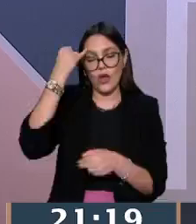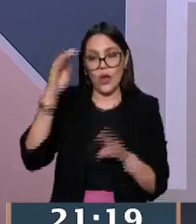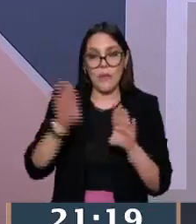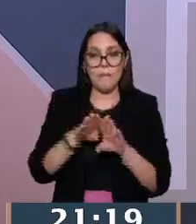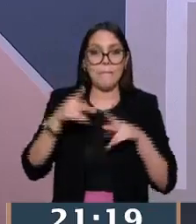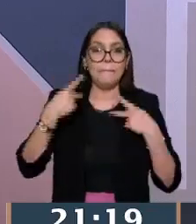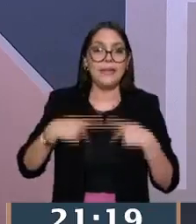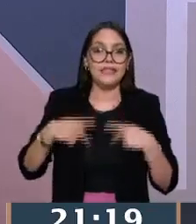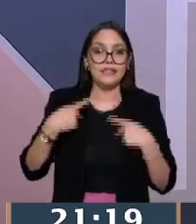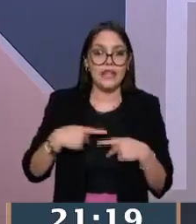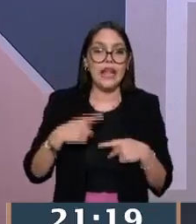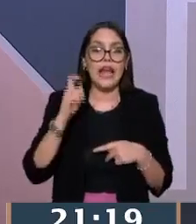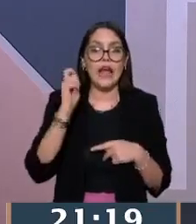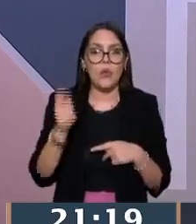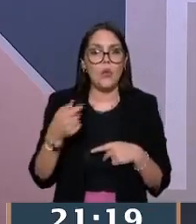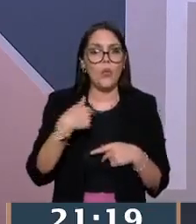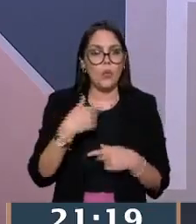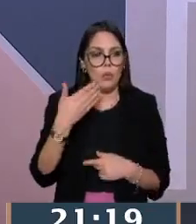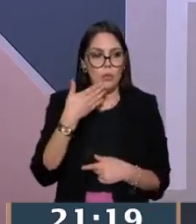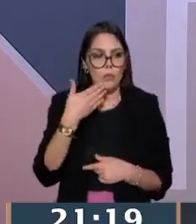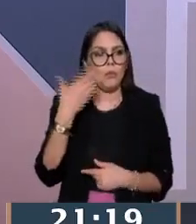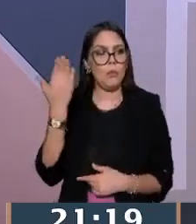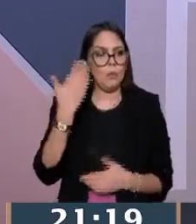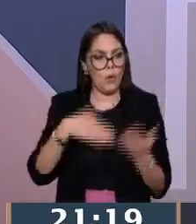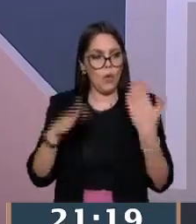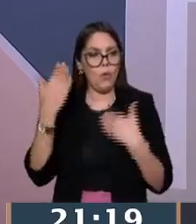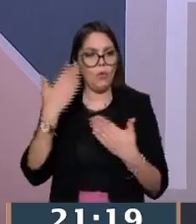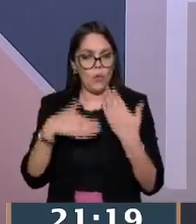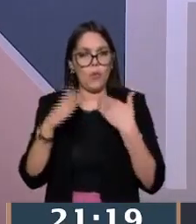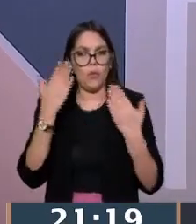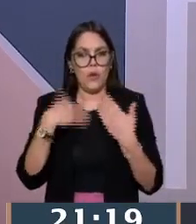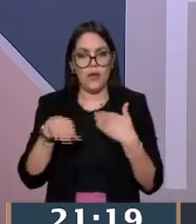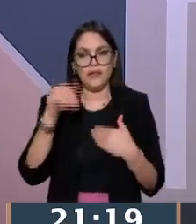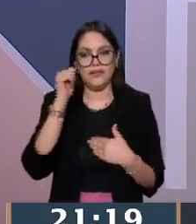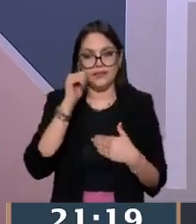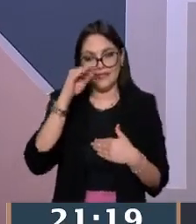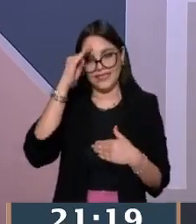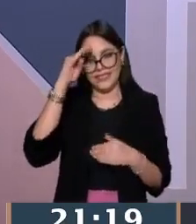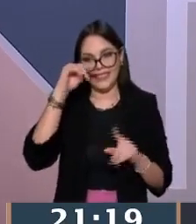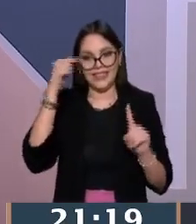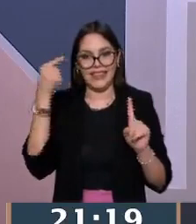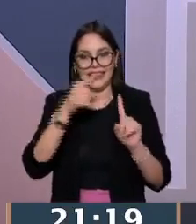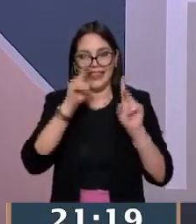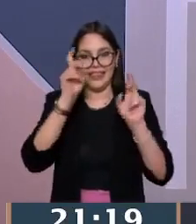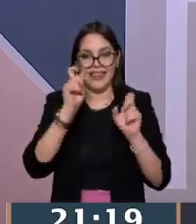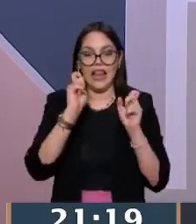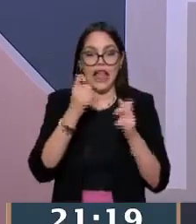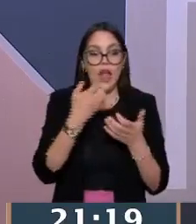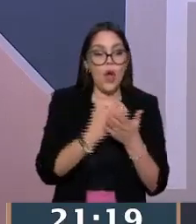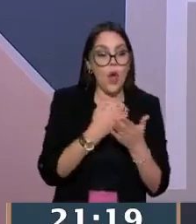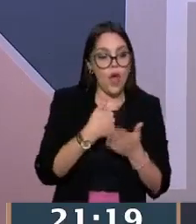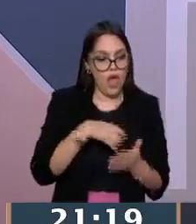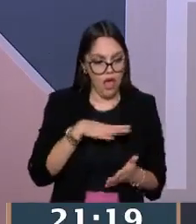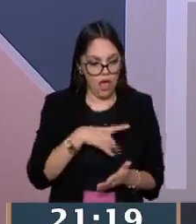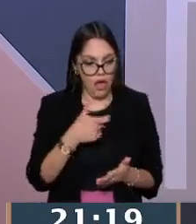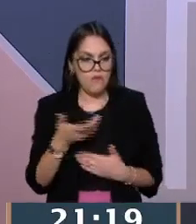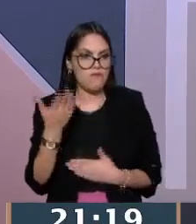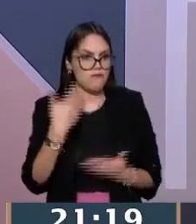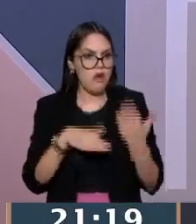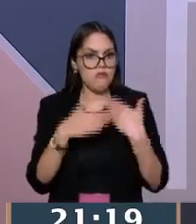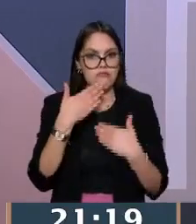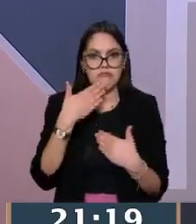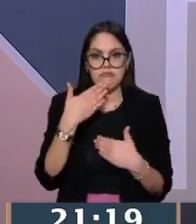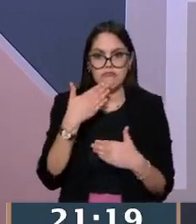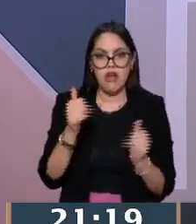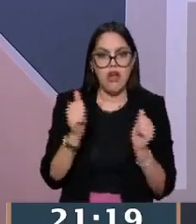personas son exitosas, logran el éxito, y el éxito además pensado mucho en lo económico, claro, que también es otra cosa, pero el éxito a partir